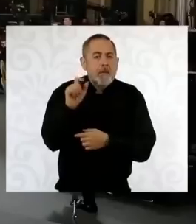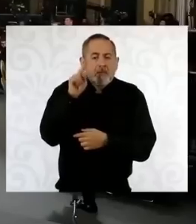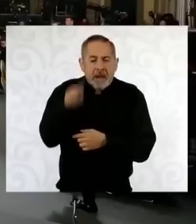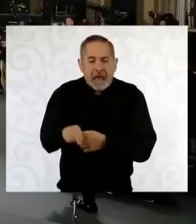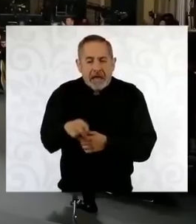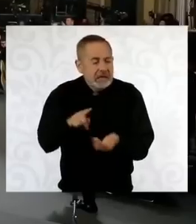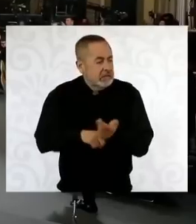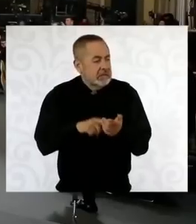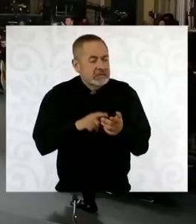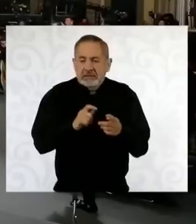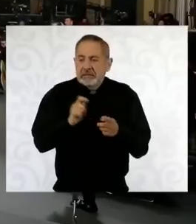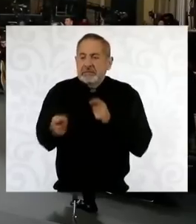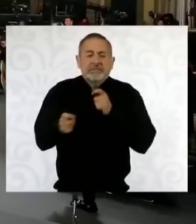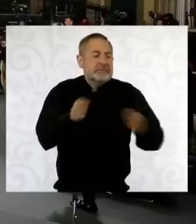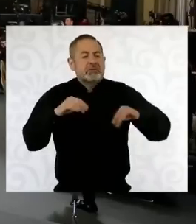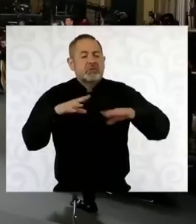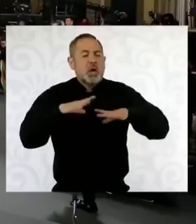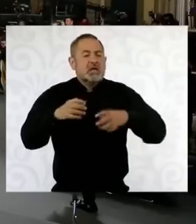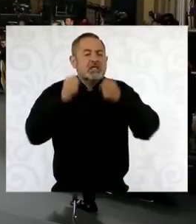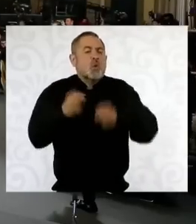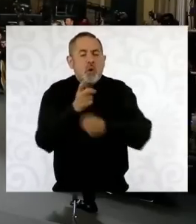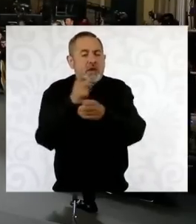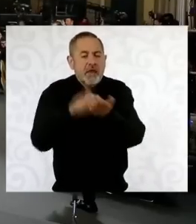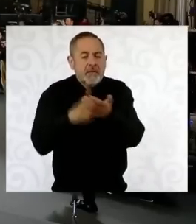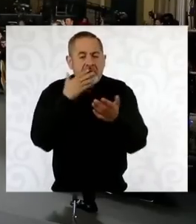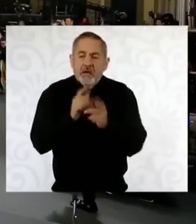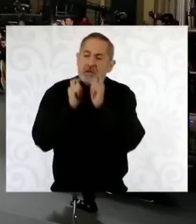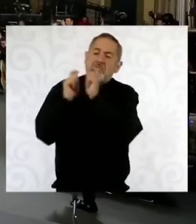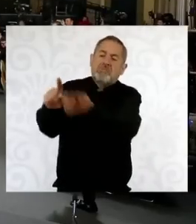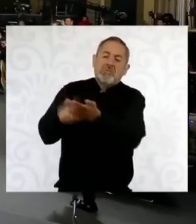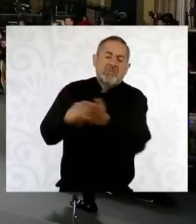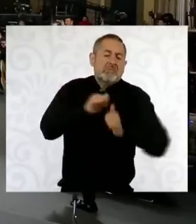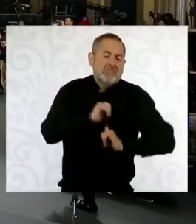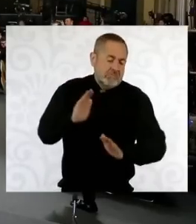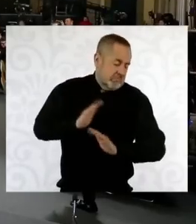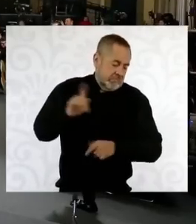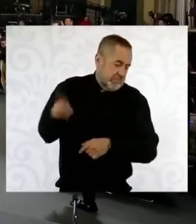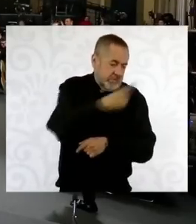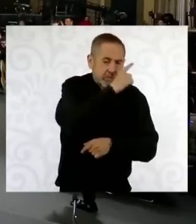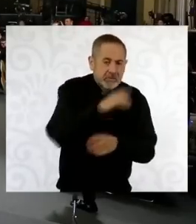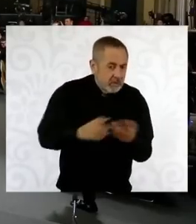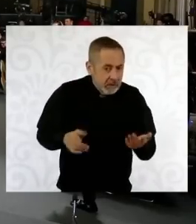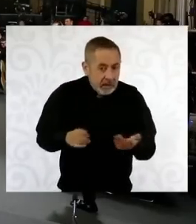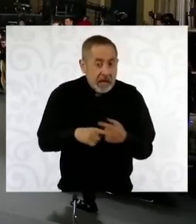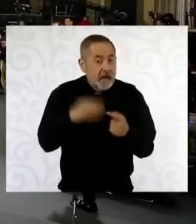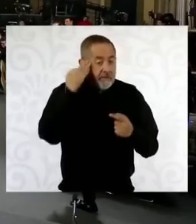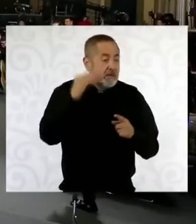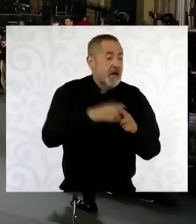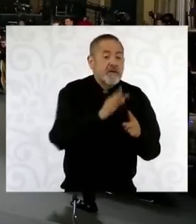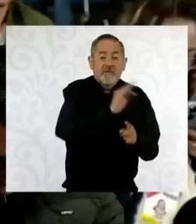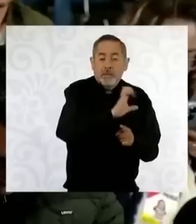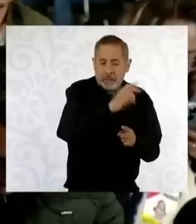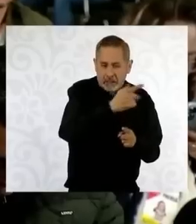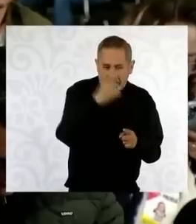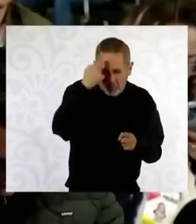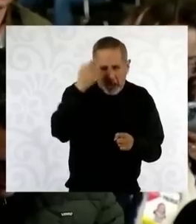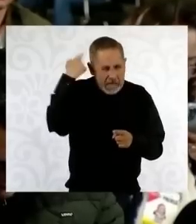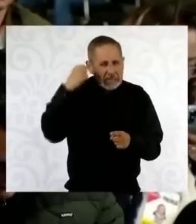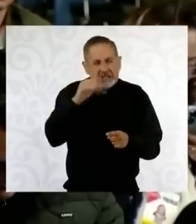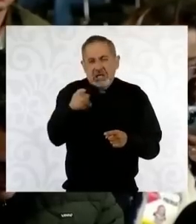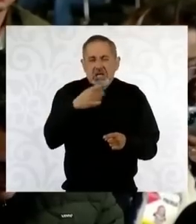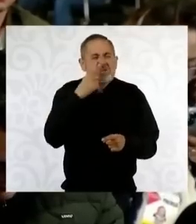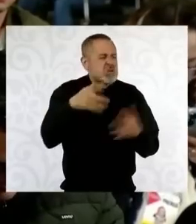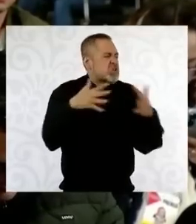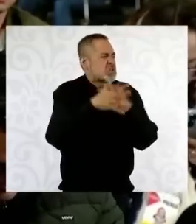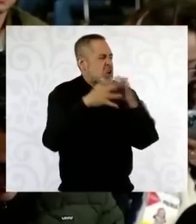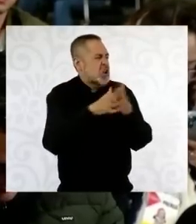al tema de delegar las cuestiones a las Fuerzas Armadas. Eso mencionan desde Calderón con el tema de la declaración de guerra contra